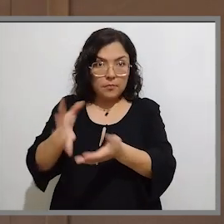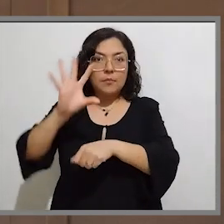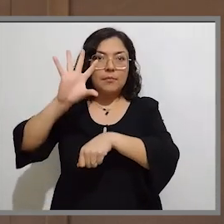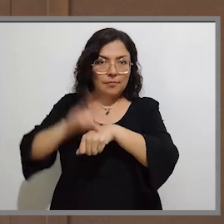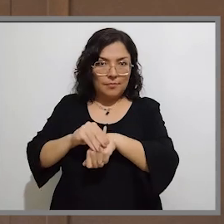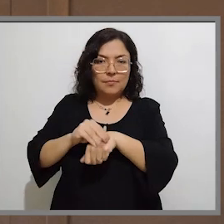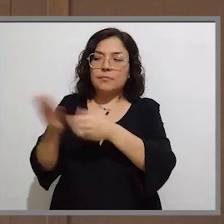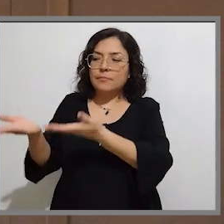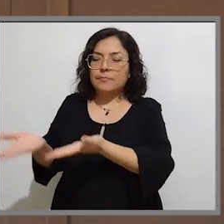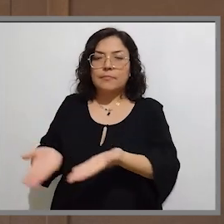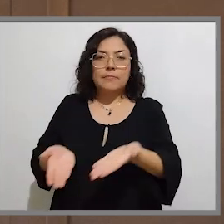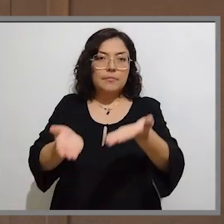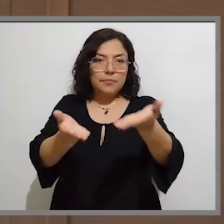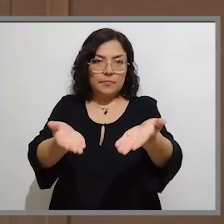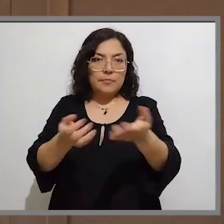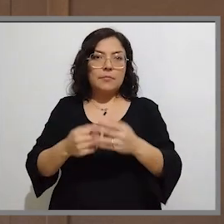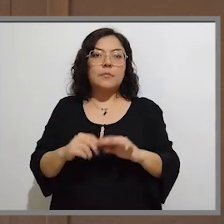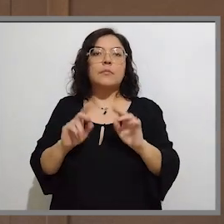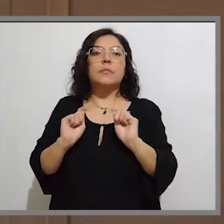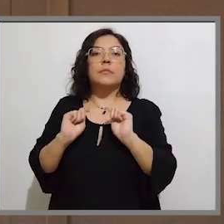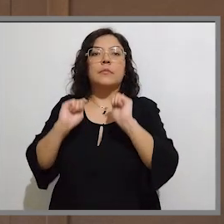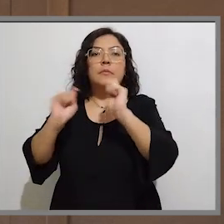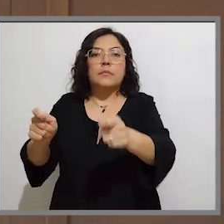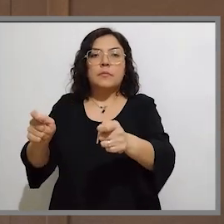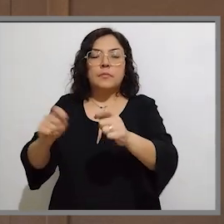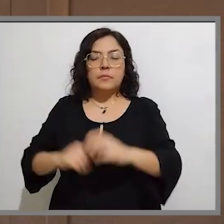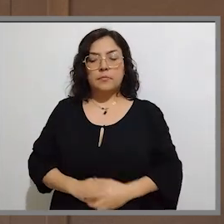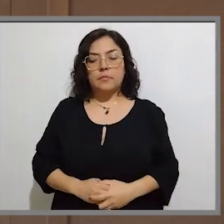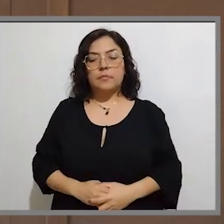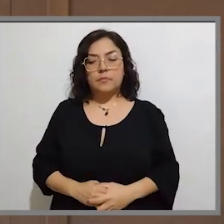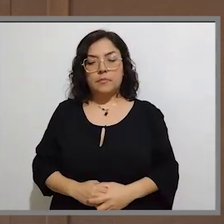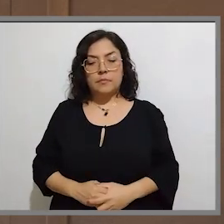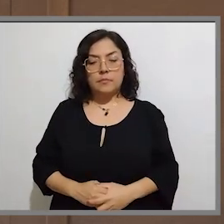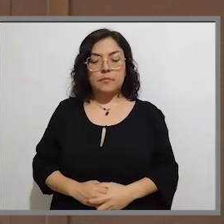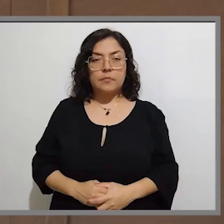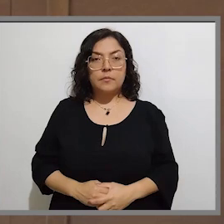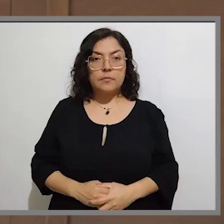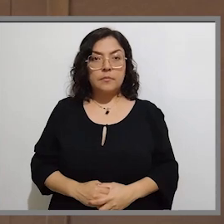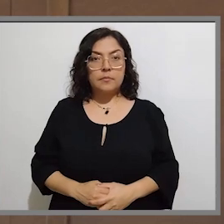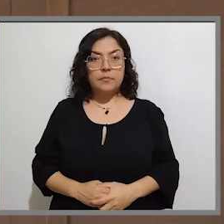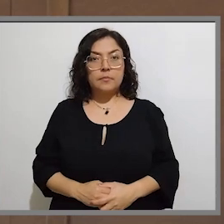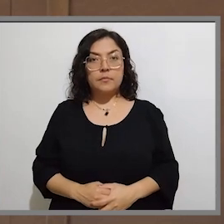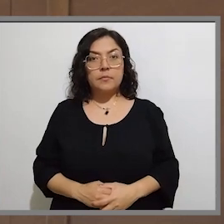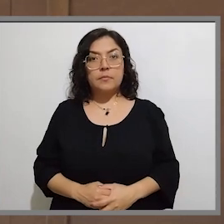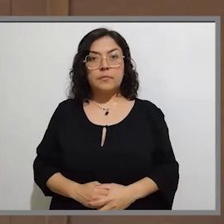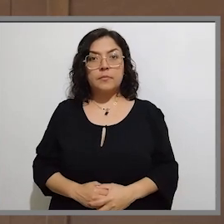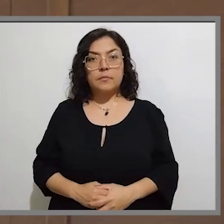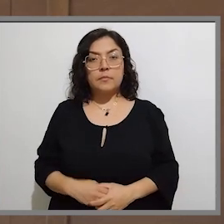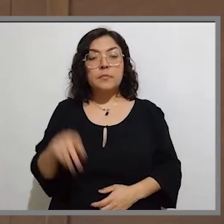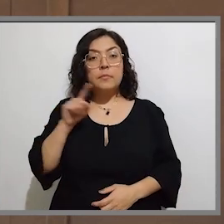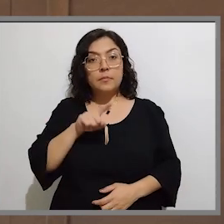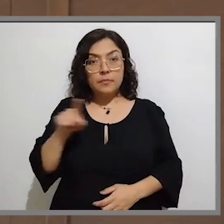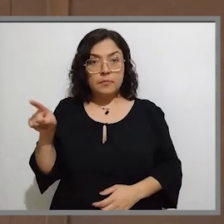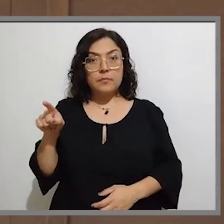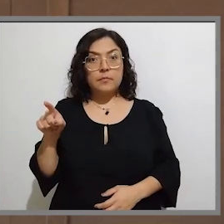función que es muy importante, de la cual ya hemos hablado en algunos otros programas de La Urna, y que tiene como propósito y finalidad